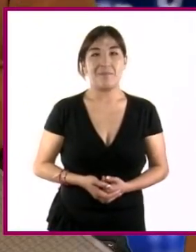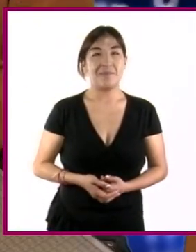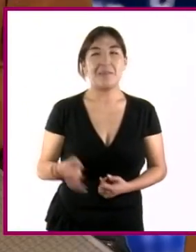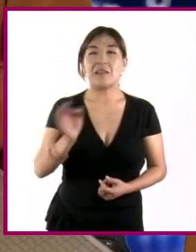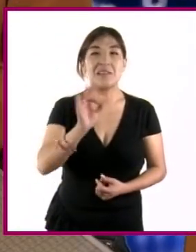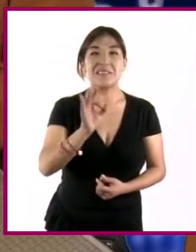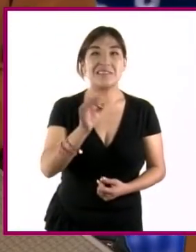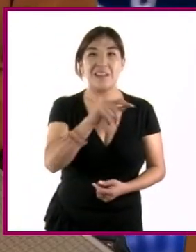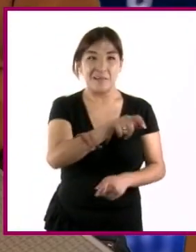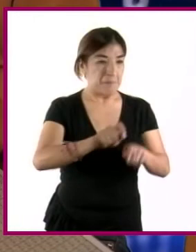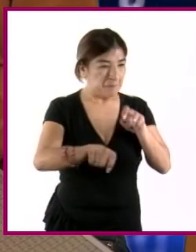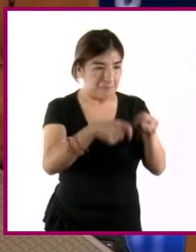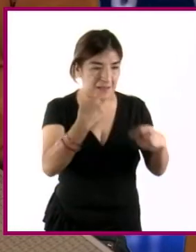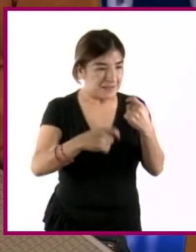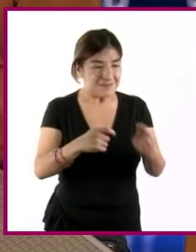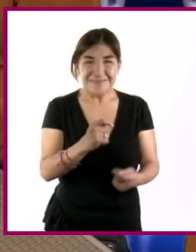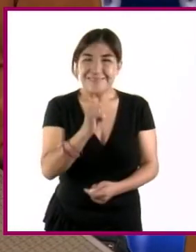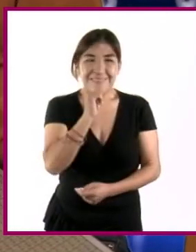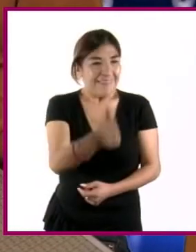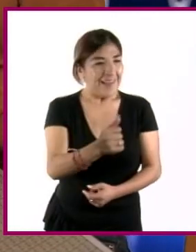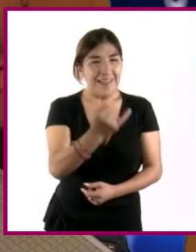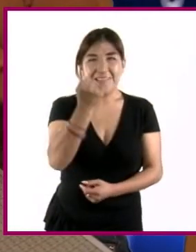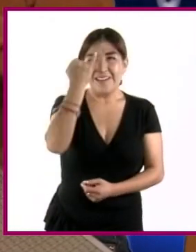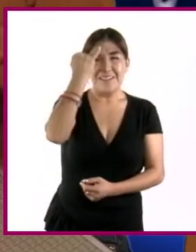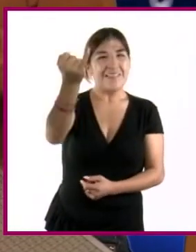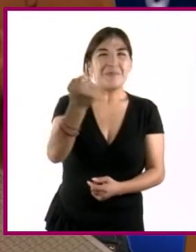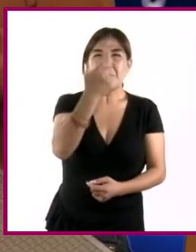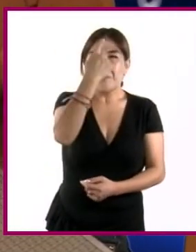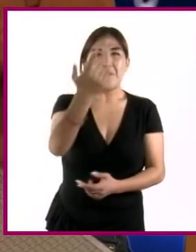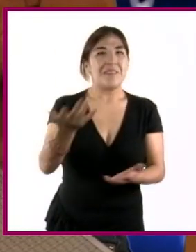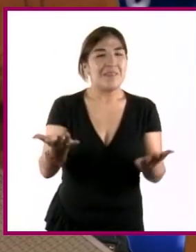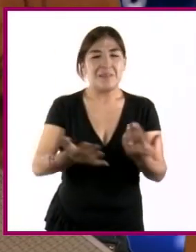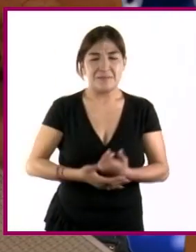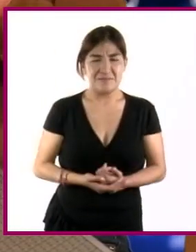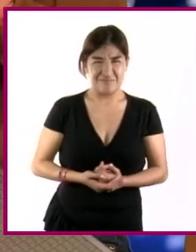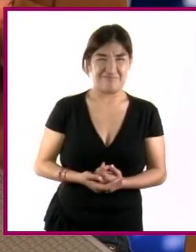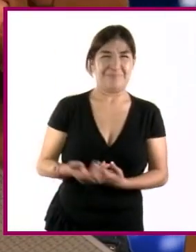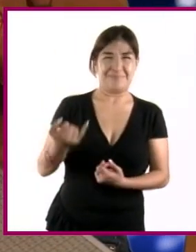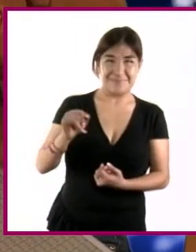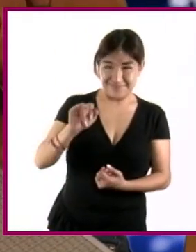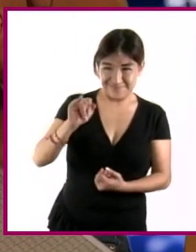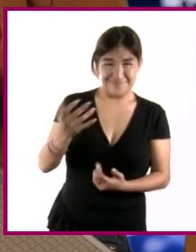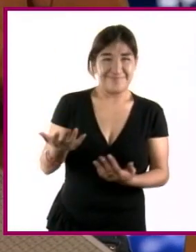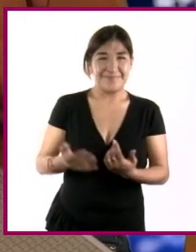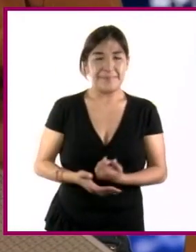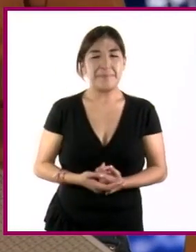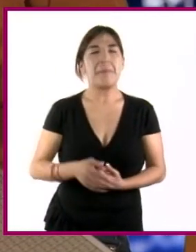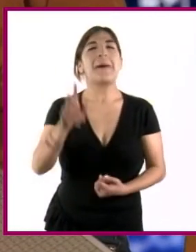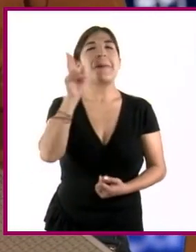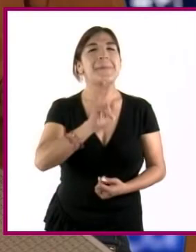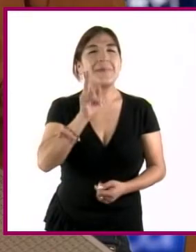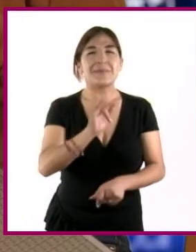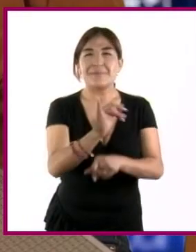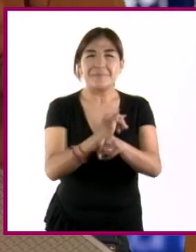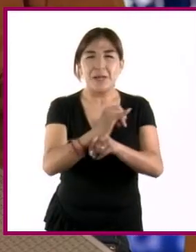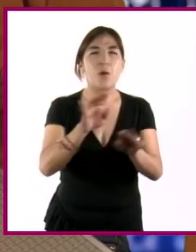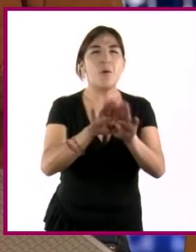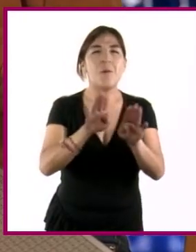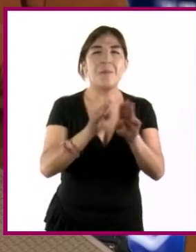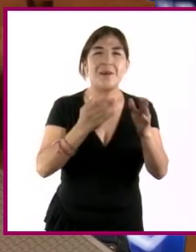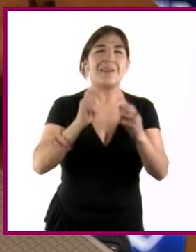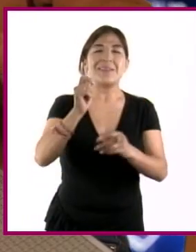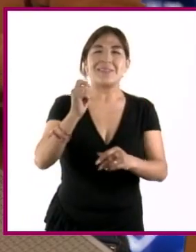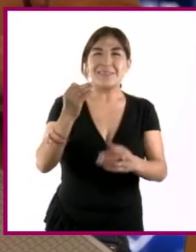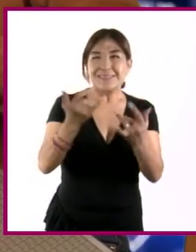plástico... ¿De plano? Memo, te propongo que hagamos un viaje al pasado para averiguar cómo se inició la era del